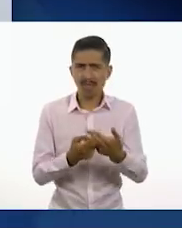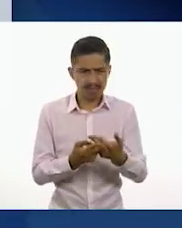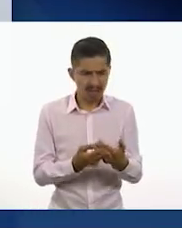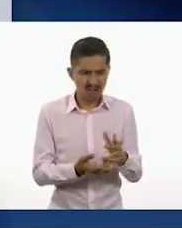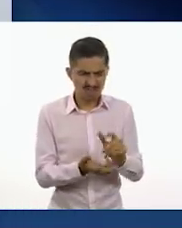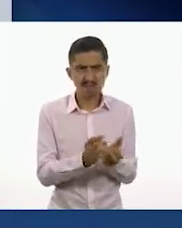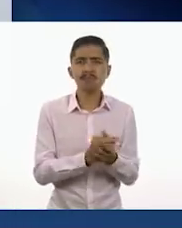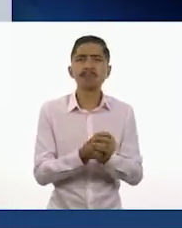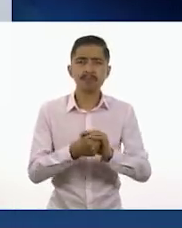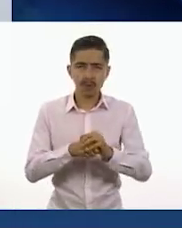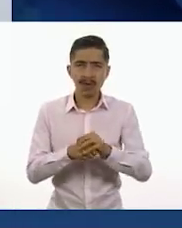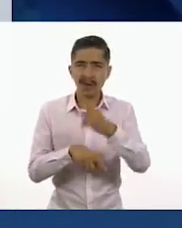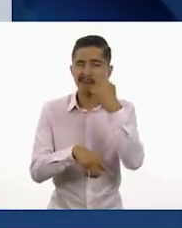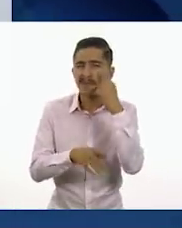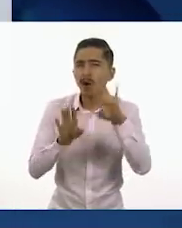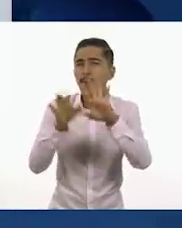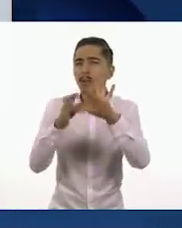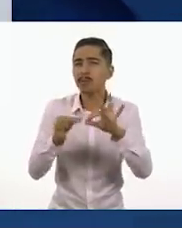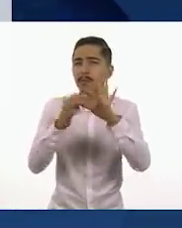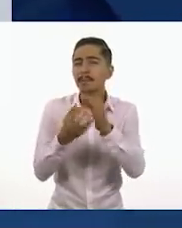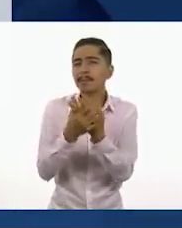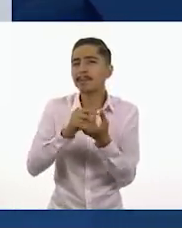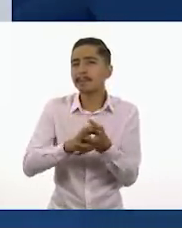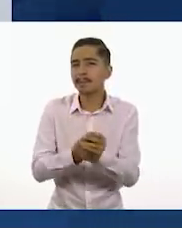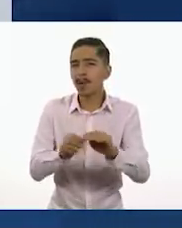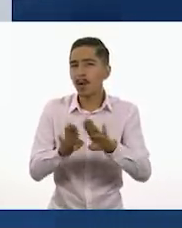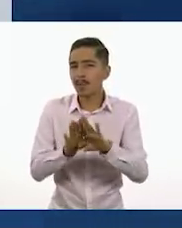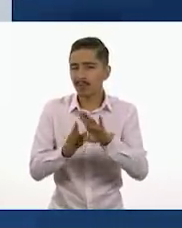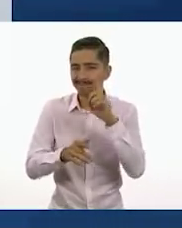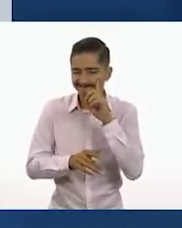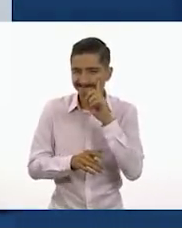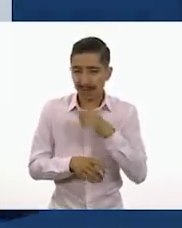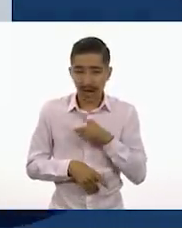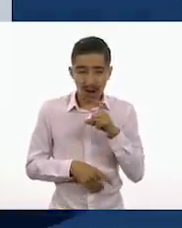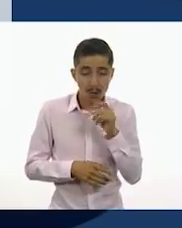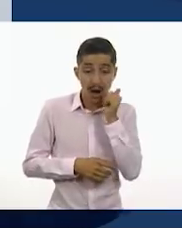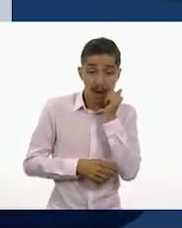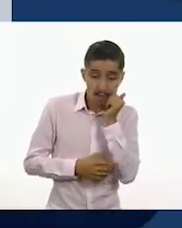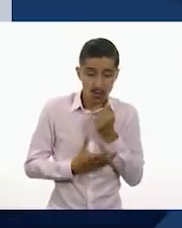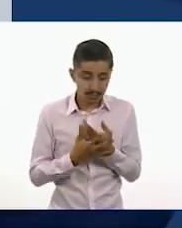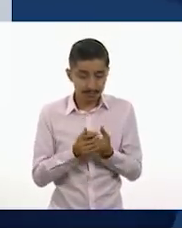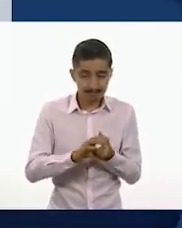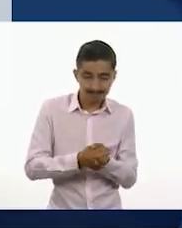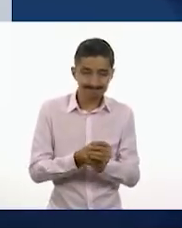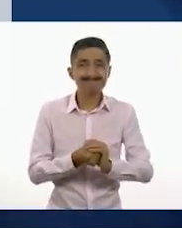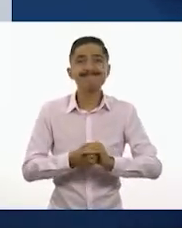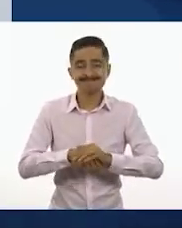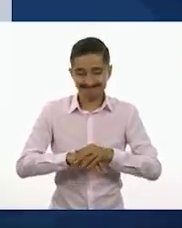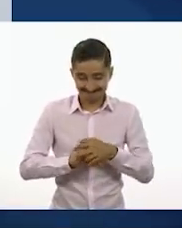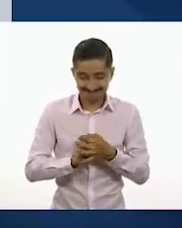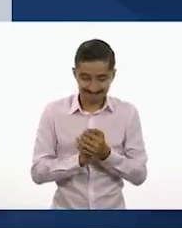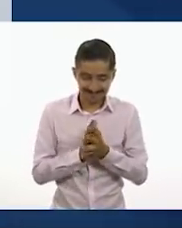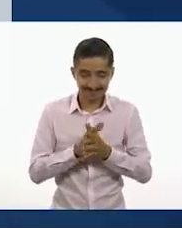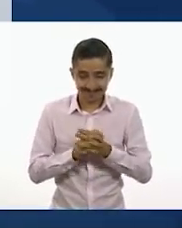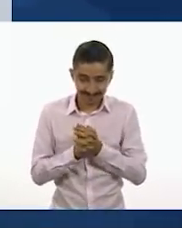cómo hay que lavarnos las manos. Me las lavo con agüita y con jabón.